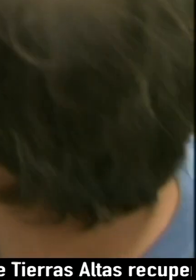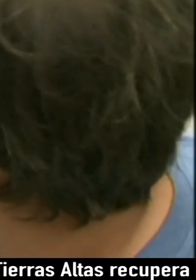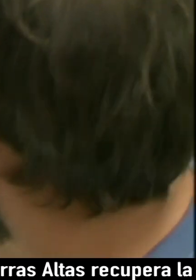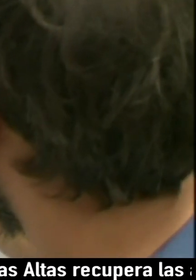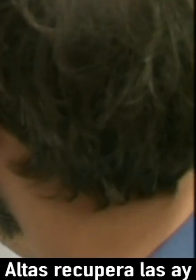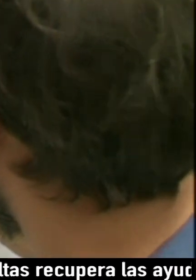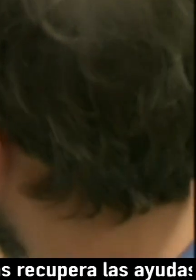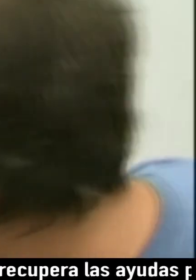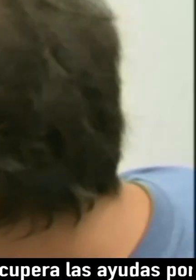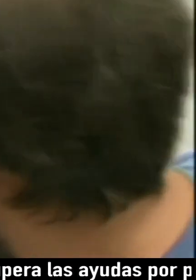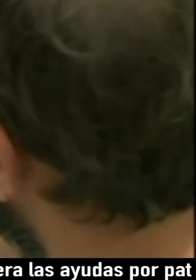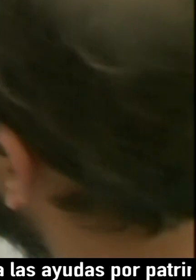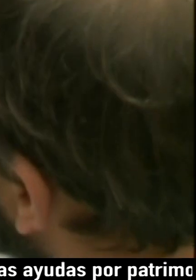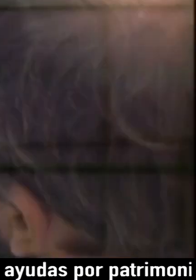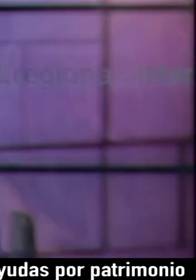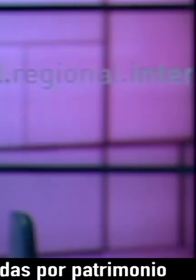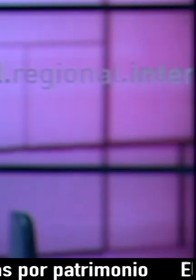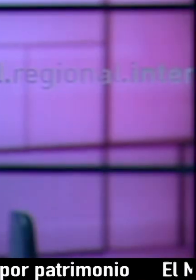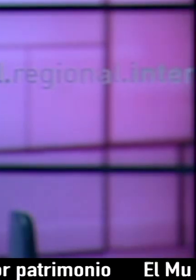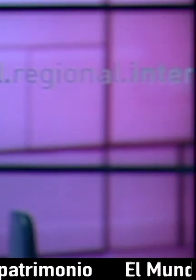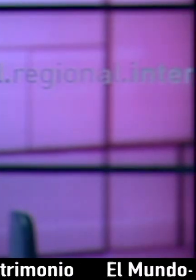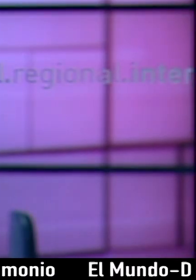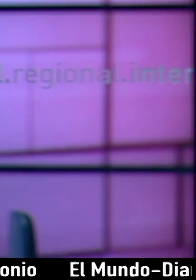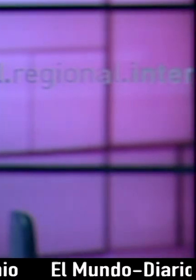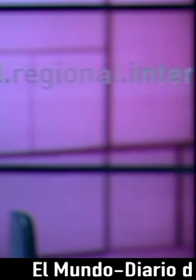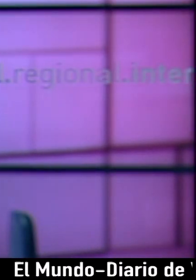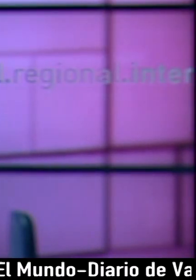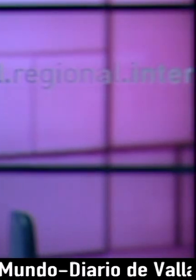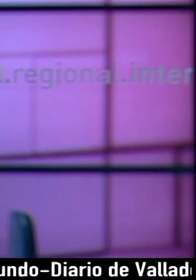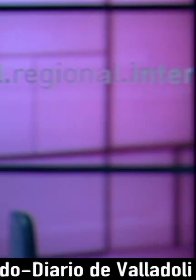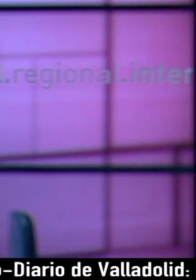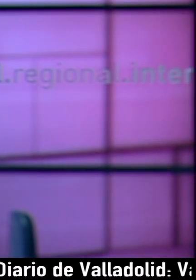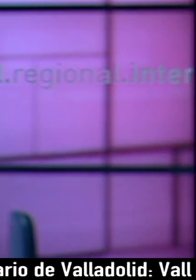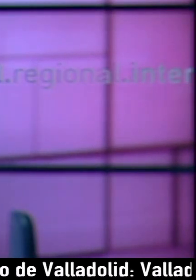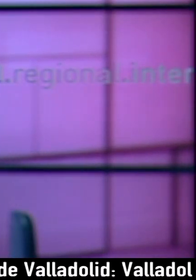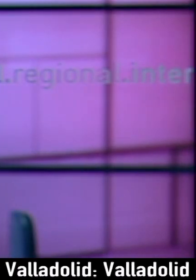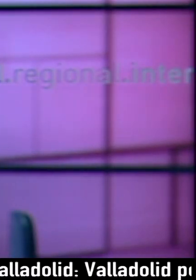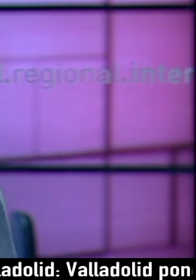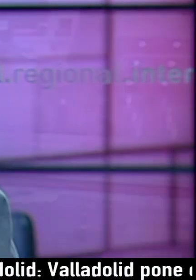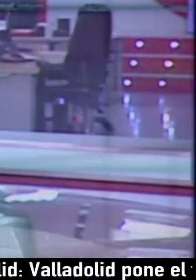Nos vamos, pasen un buen día. Adiós.